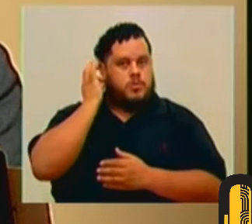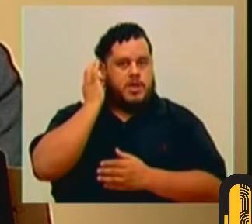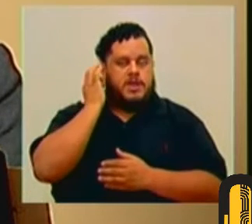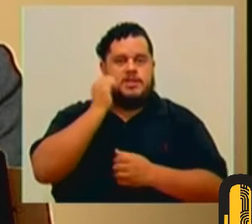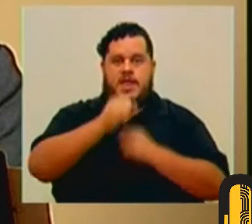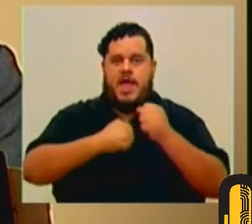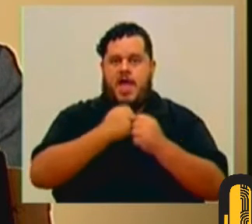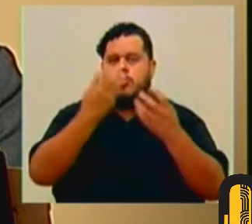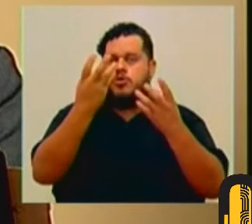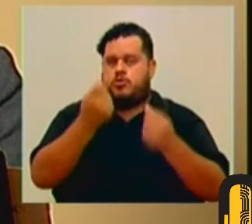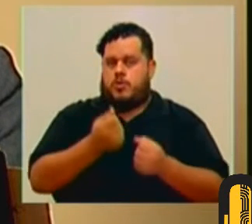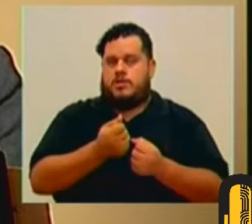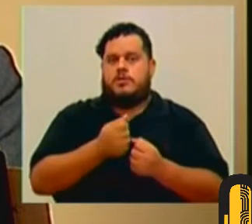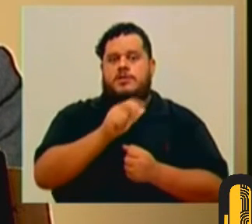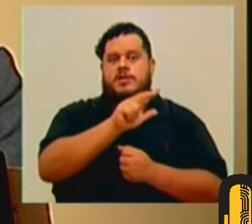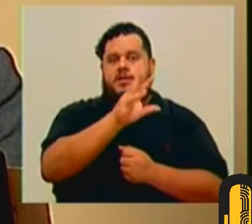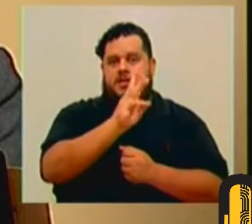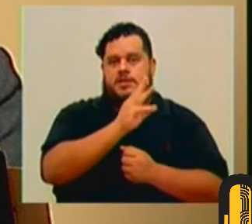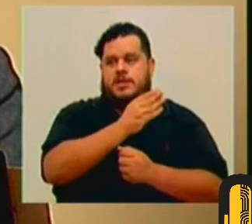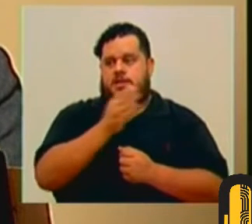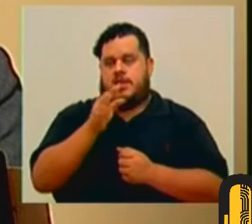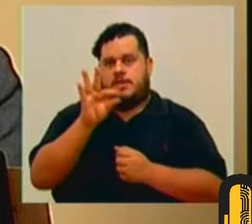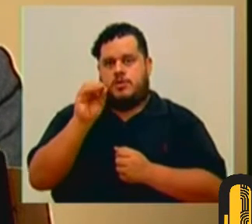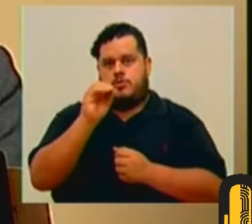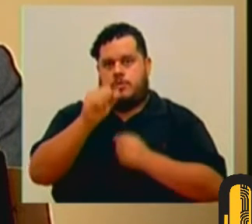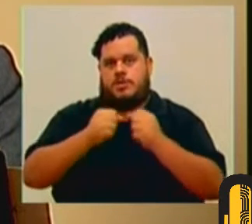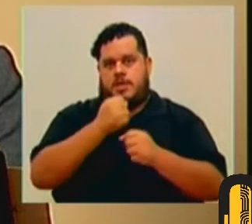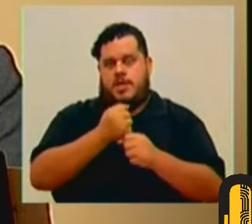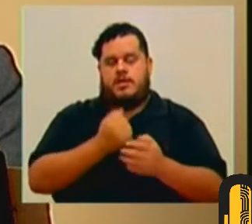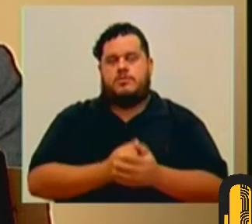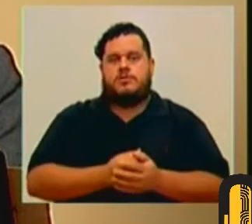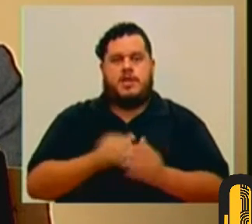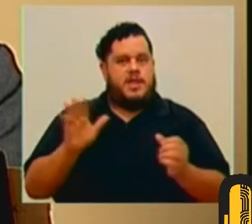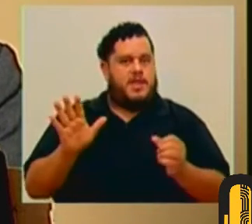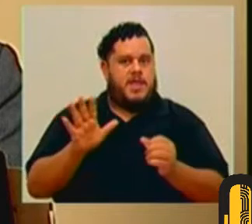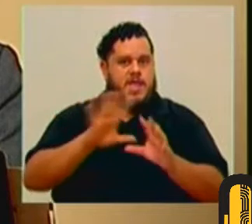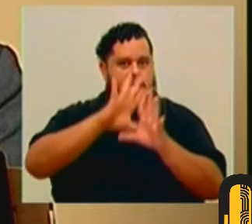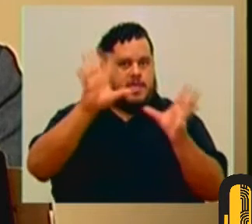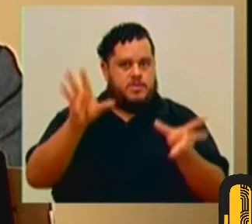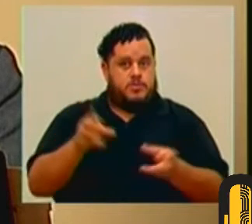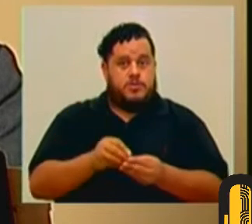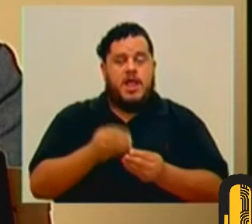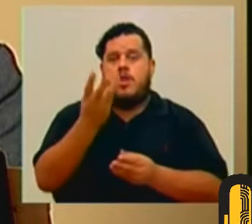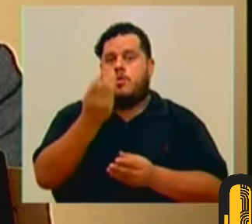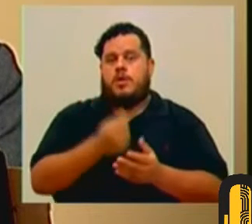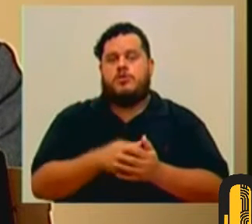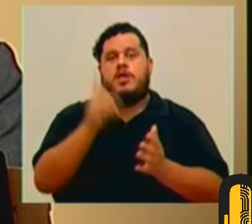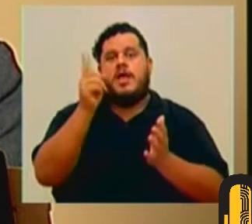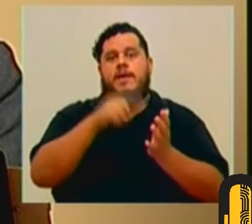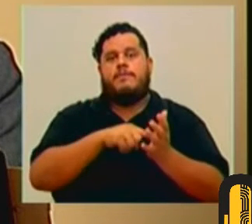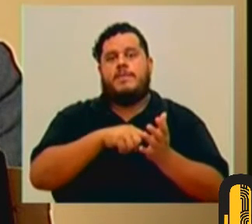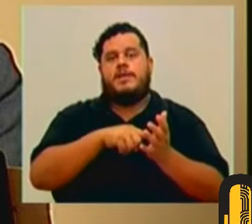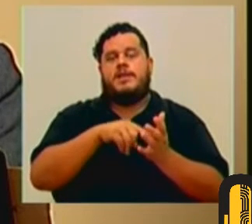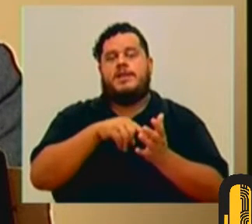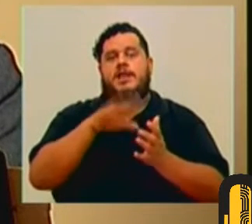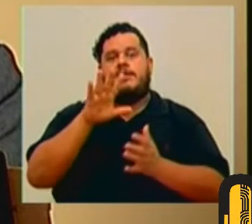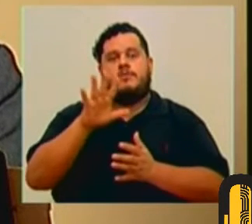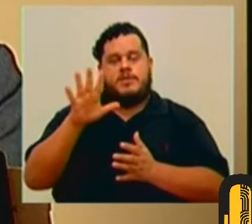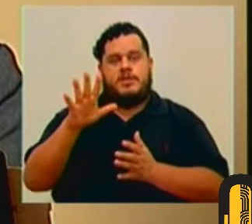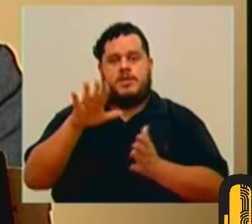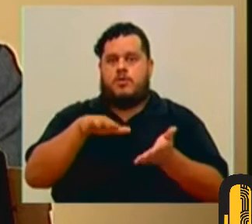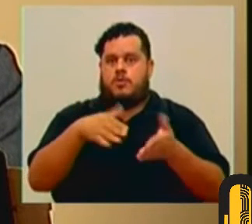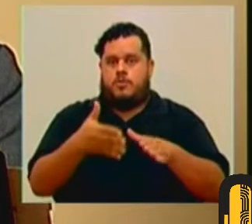de edad de 36 a 90 años. En total se contabilizan 1.055